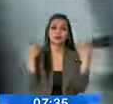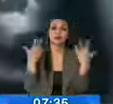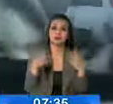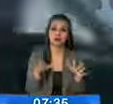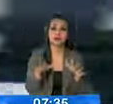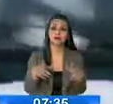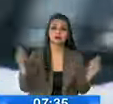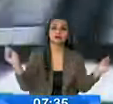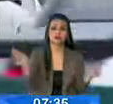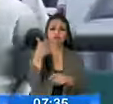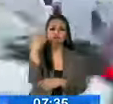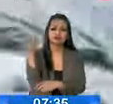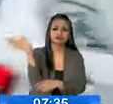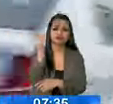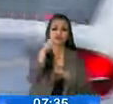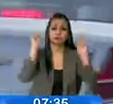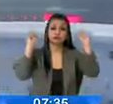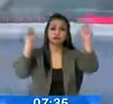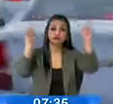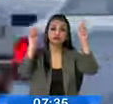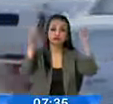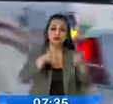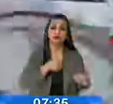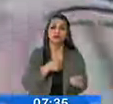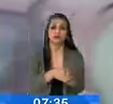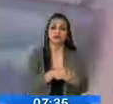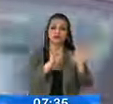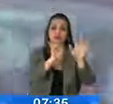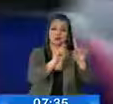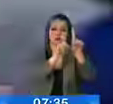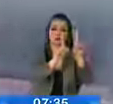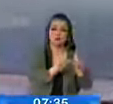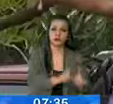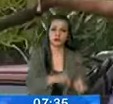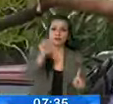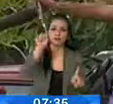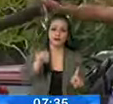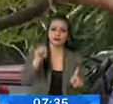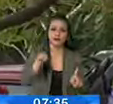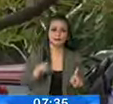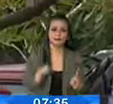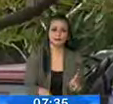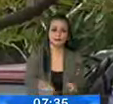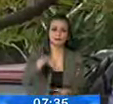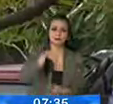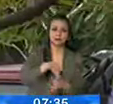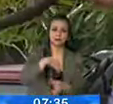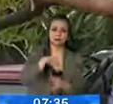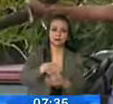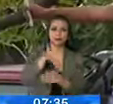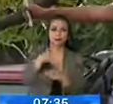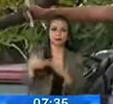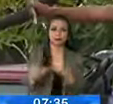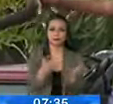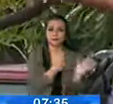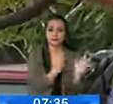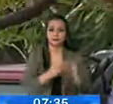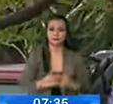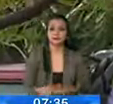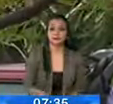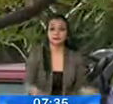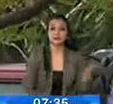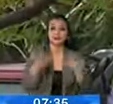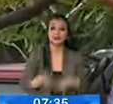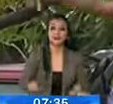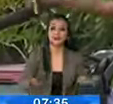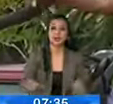con banderas y pancartas expresaron su apoyo a las 7 preguntas de la consulta popular y referéndum del próximo 4 de febrero. Luego